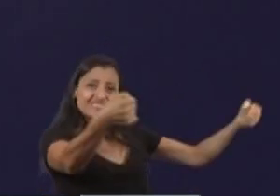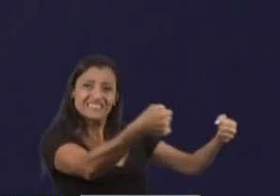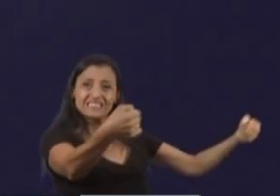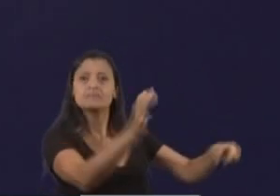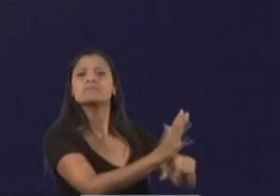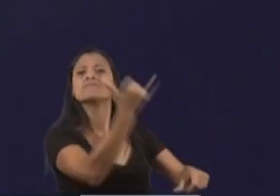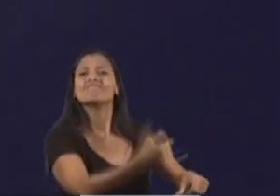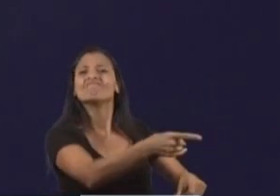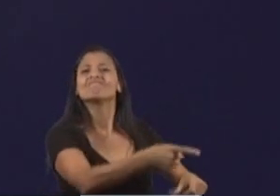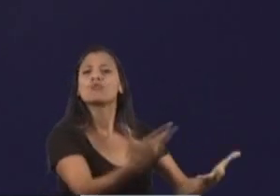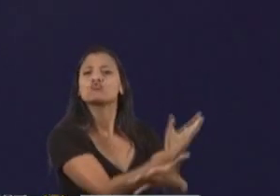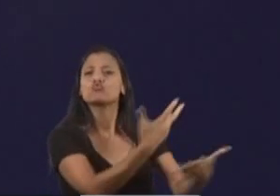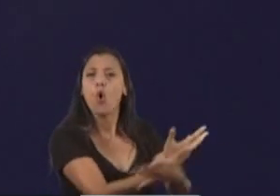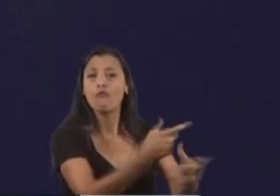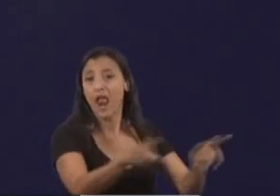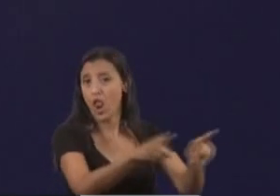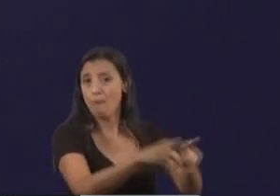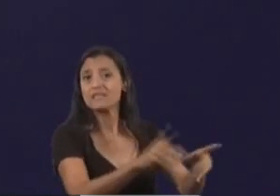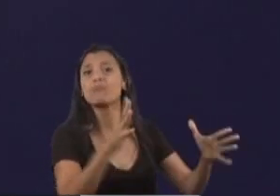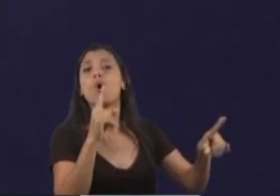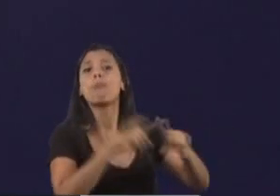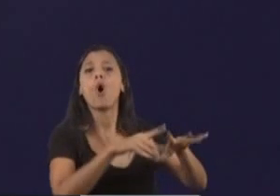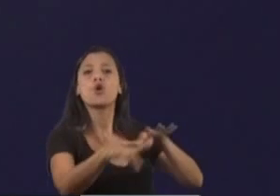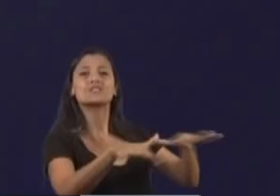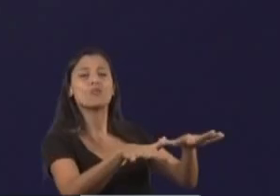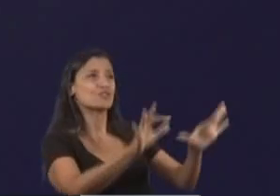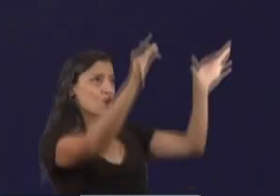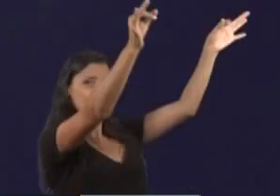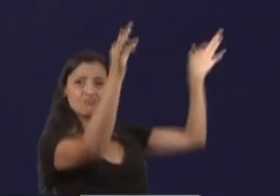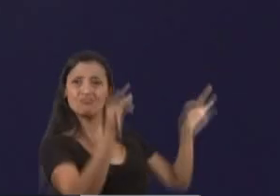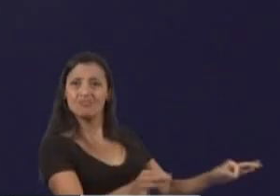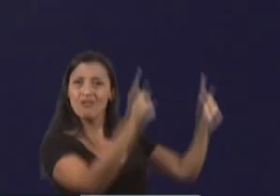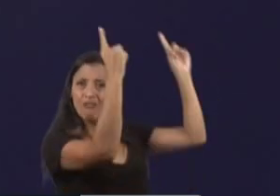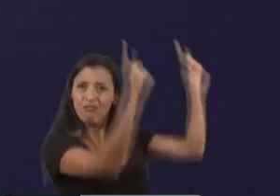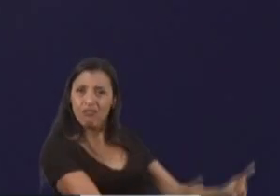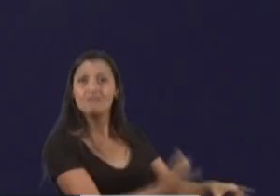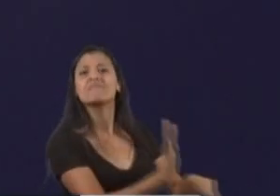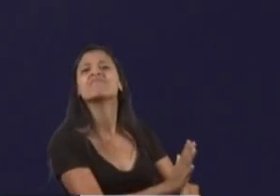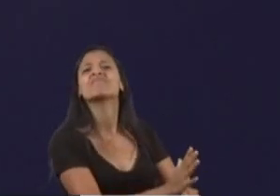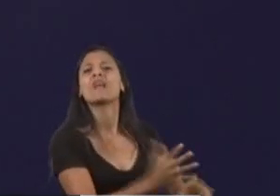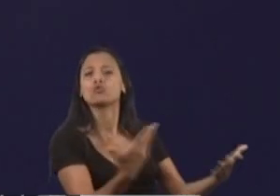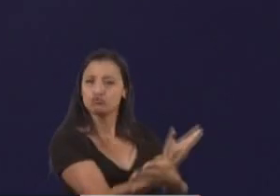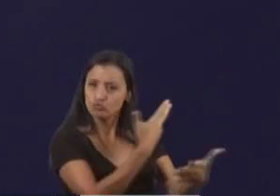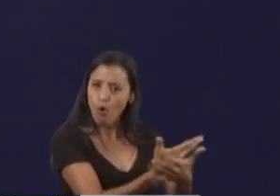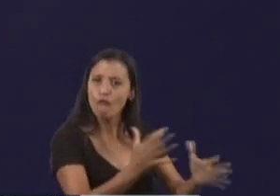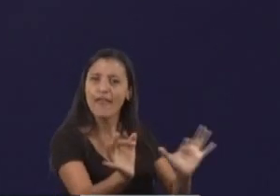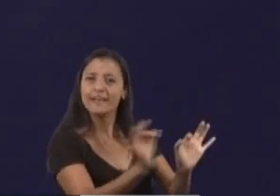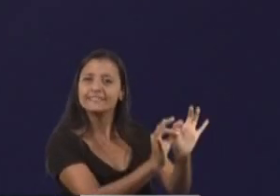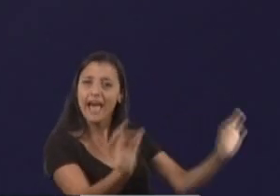de forma vertical como estaba, o como estuvo parte del tiempo allí en el patio